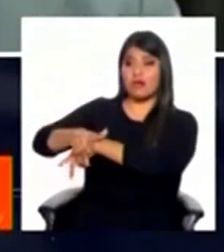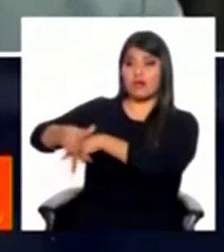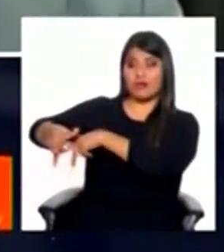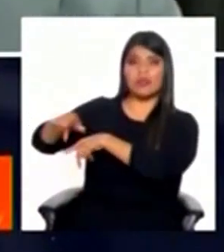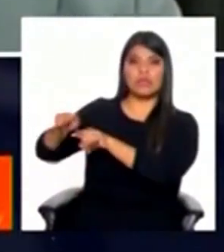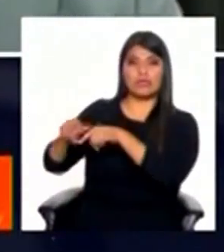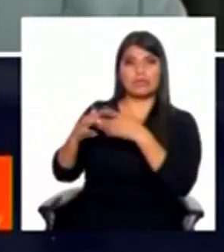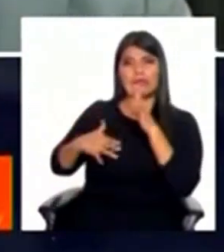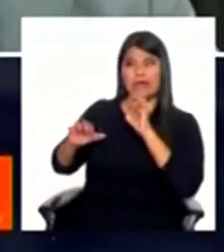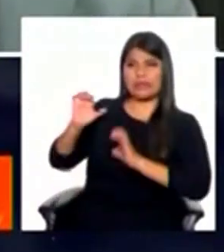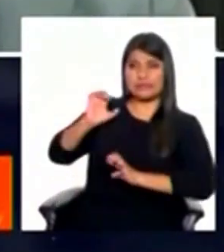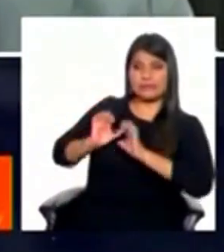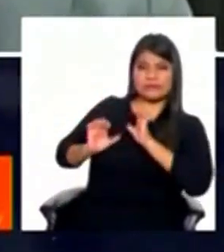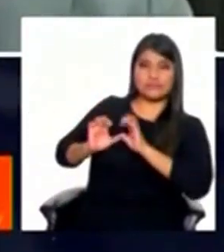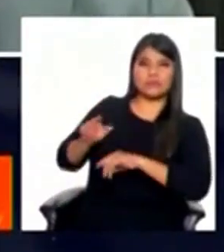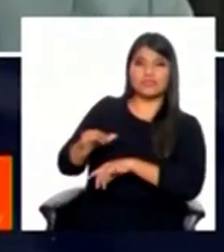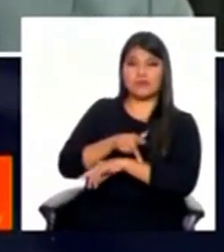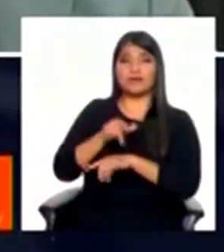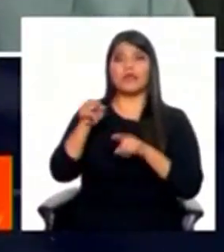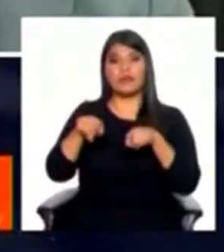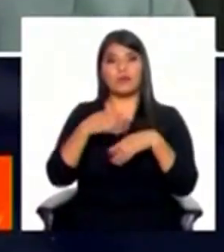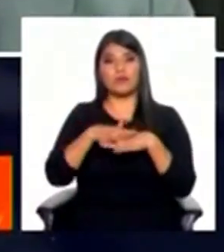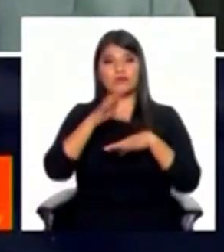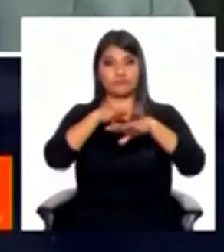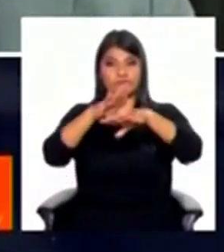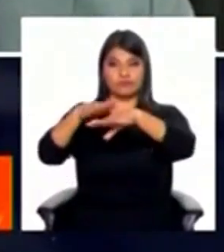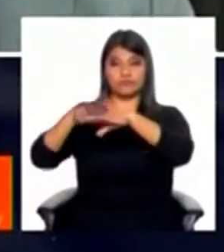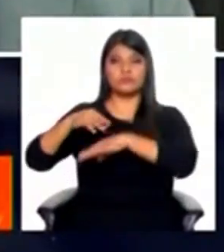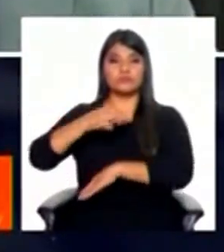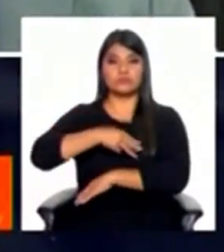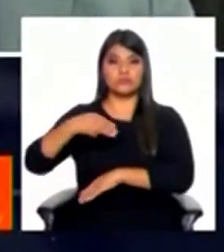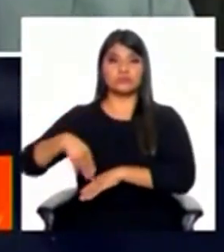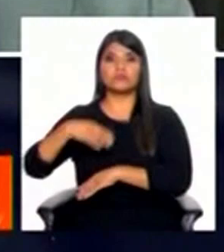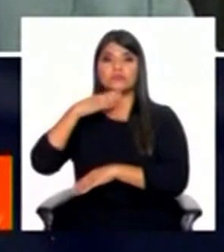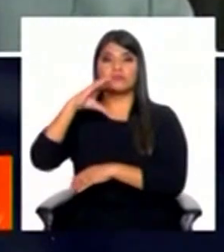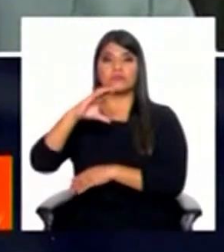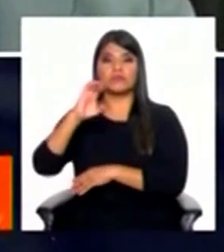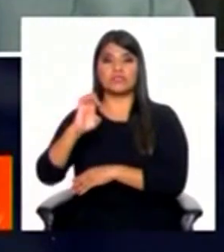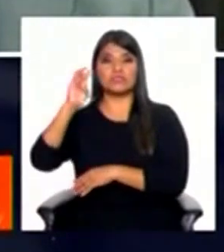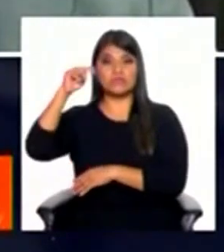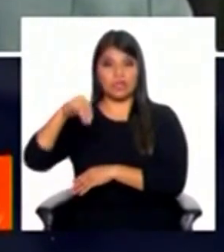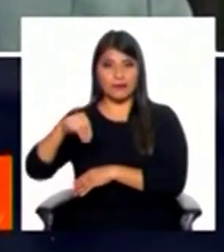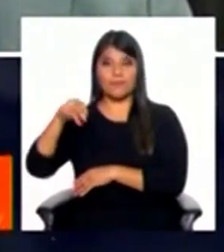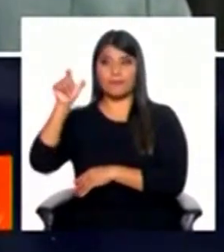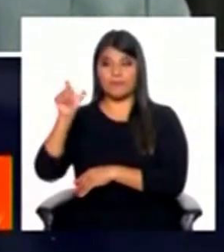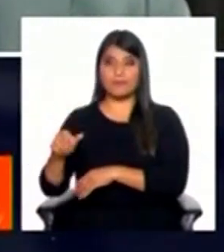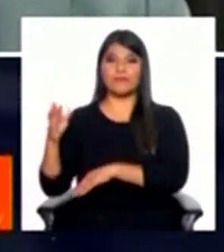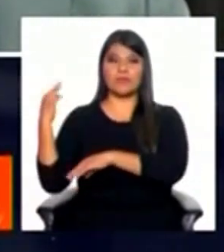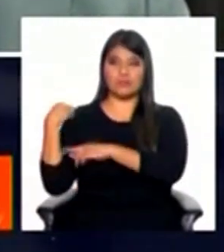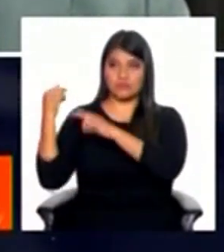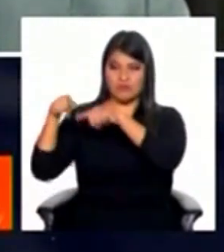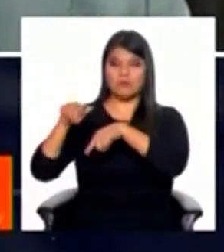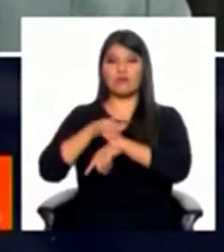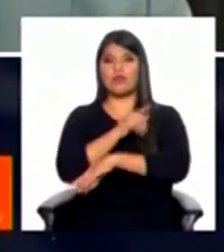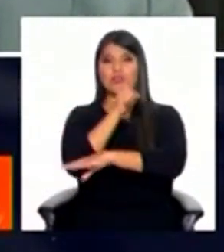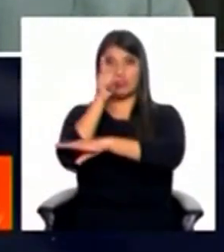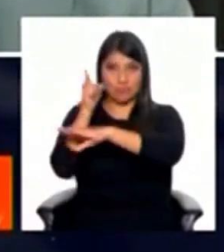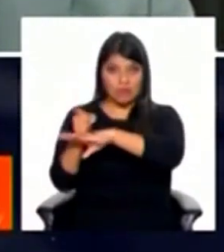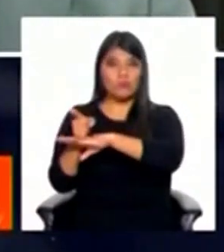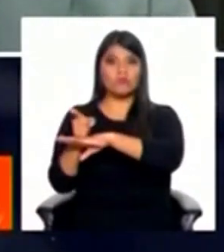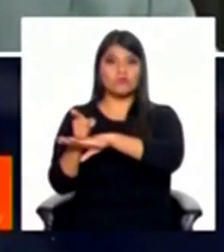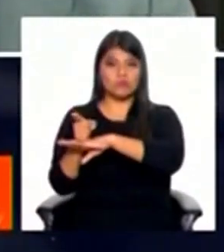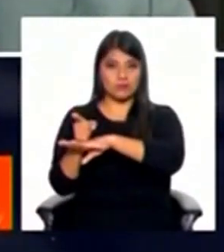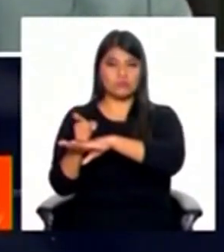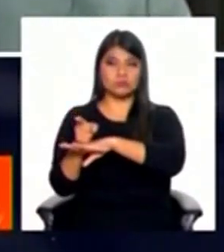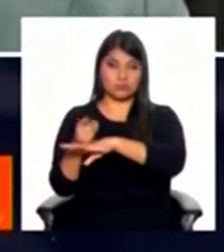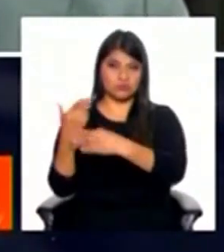Hemos activado los mecanismos de atención, sobre todo a través del Centro de Emergencia Mujer, para que inicie de oficio la denuncia, ya la realizó,